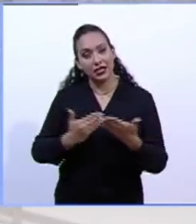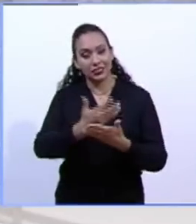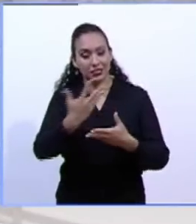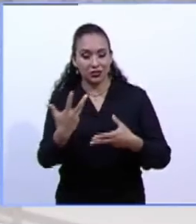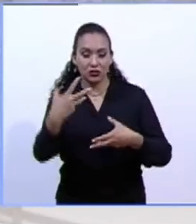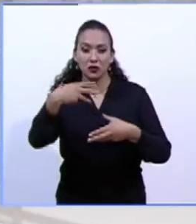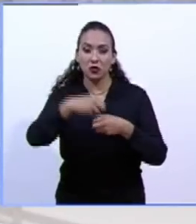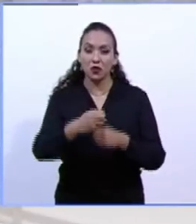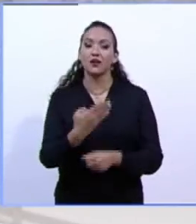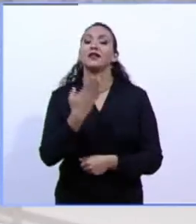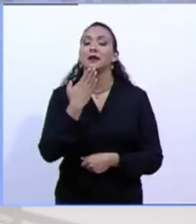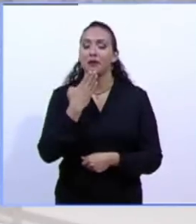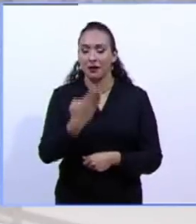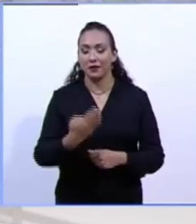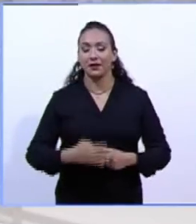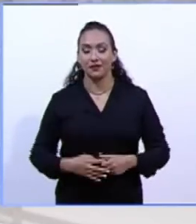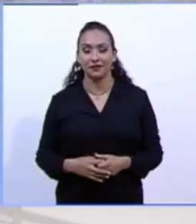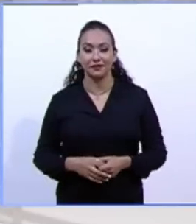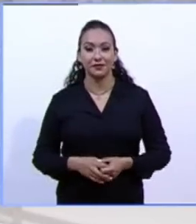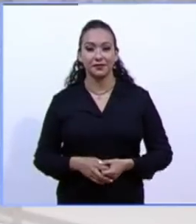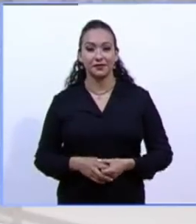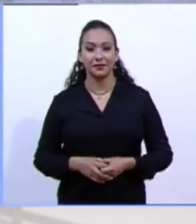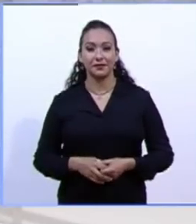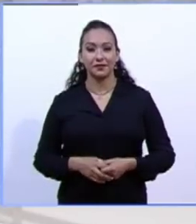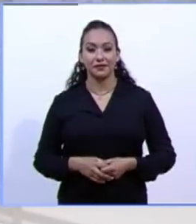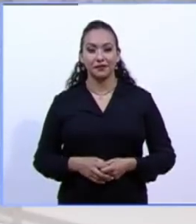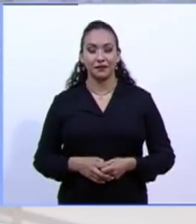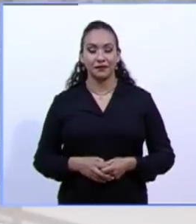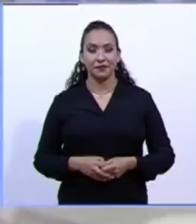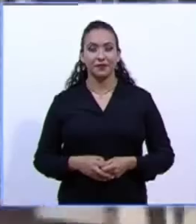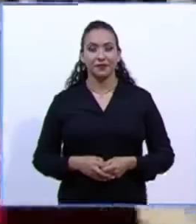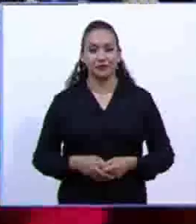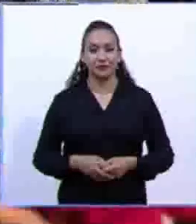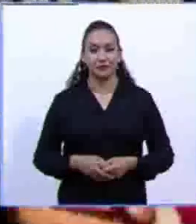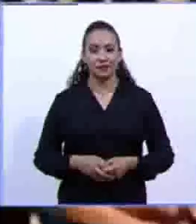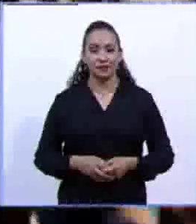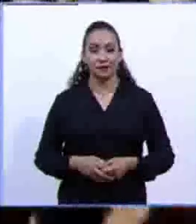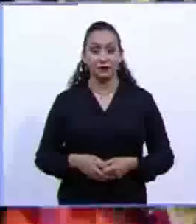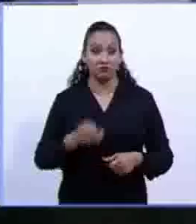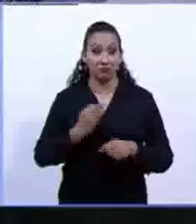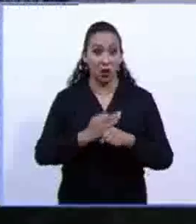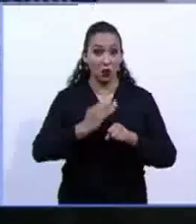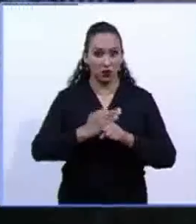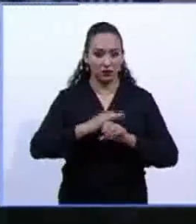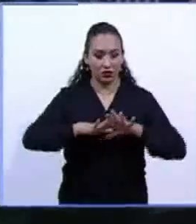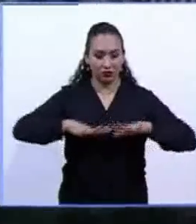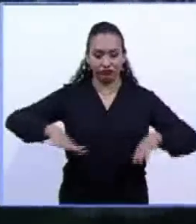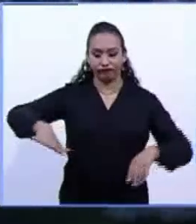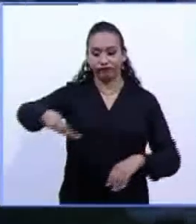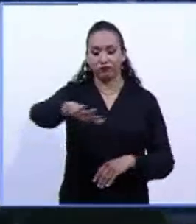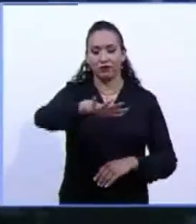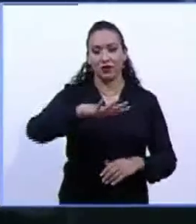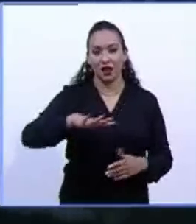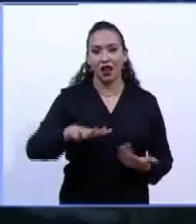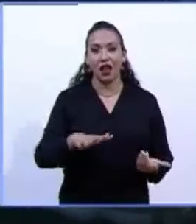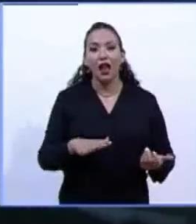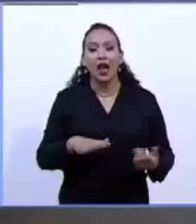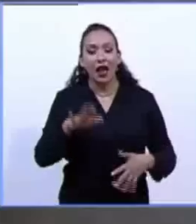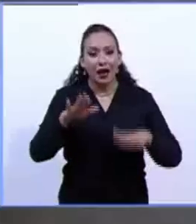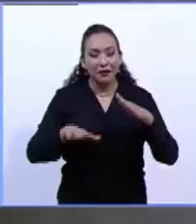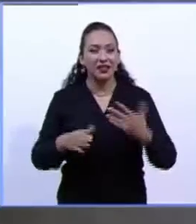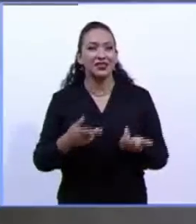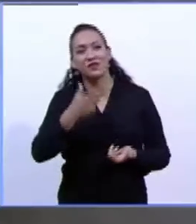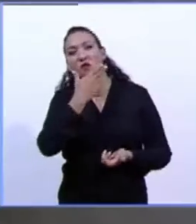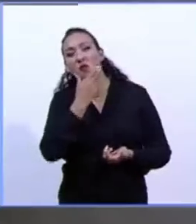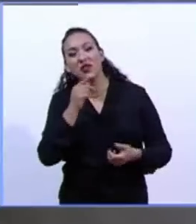inclusiva y representativa, demandaron especialistas. En un mundo en el que la democracia enfrenta retos cada vez más